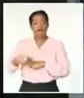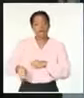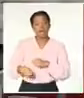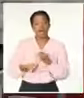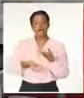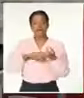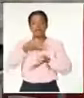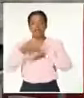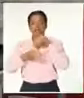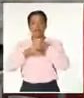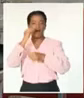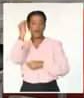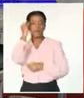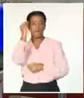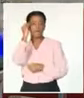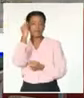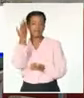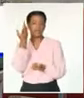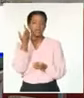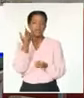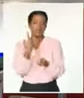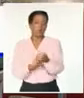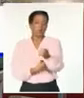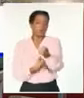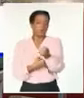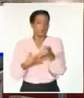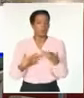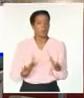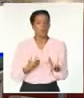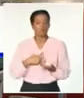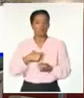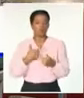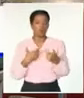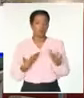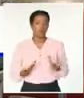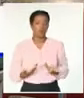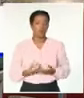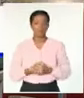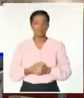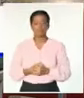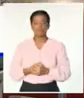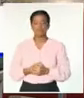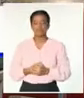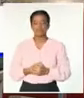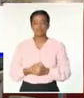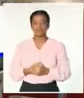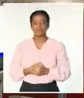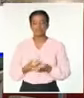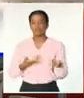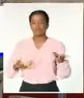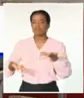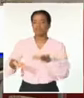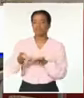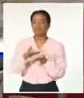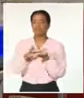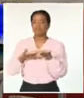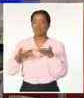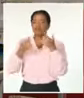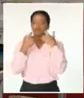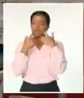nuestras tradiciones. Nosotros esta macrorrueda es de mucha importancia para la internacionalización de nuestras